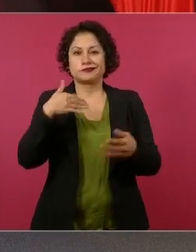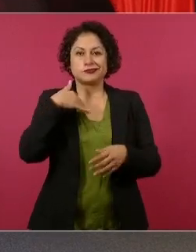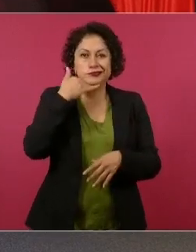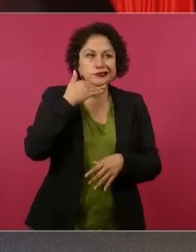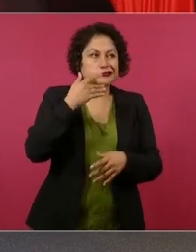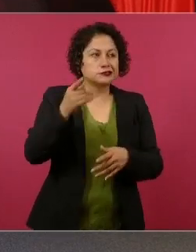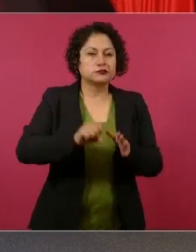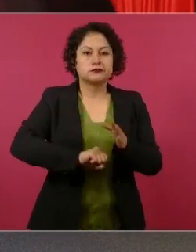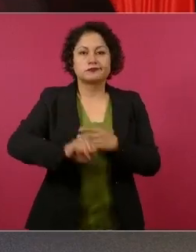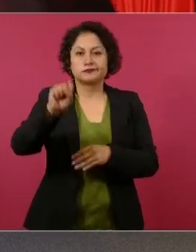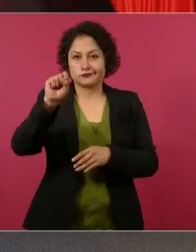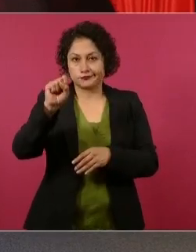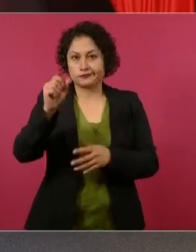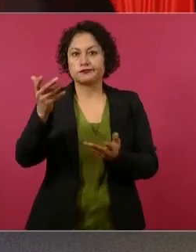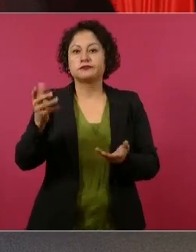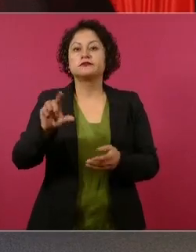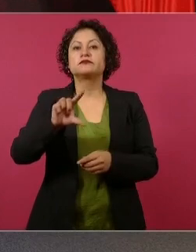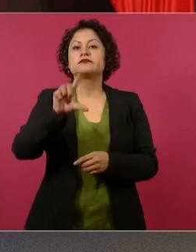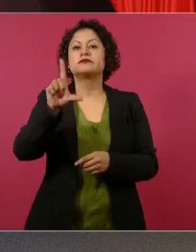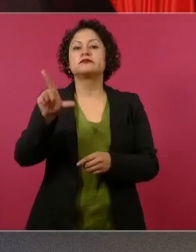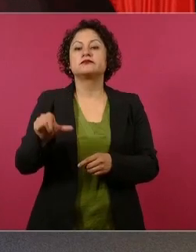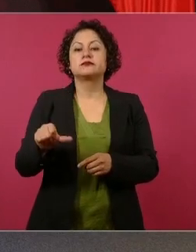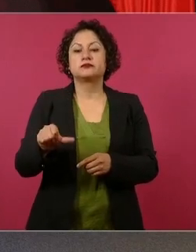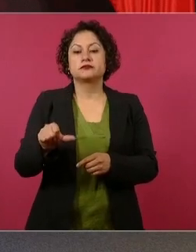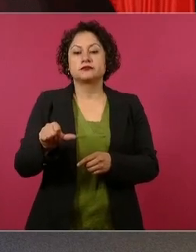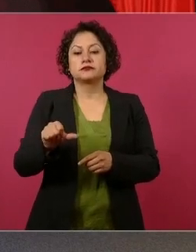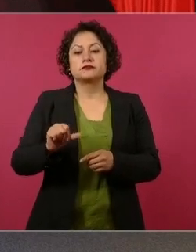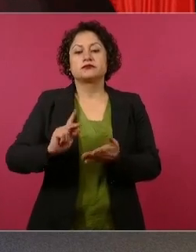De aquí fue donde empezó que.